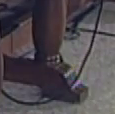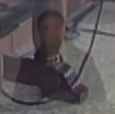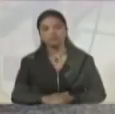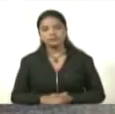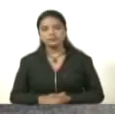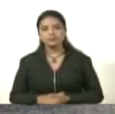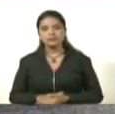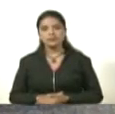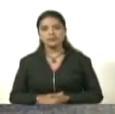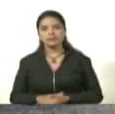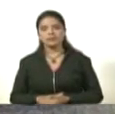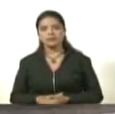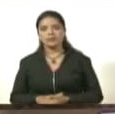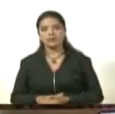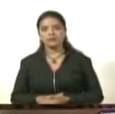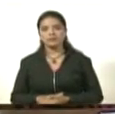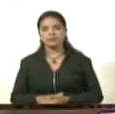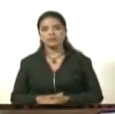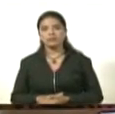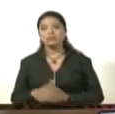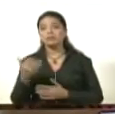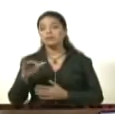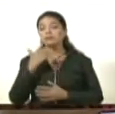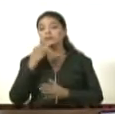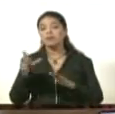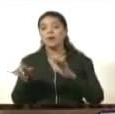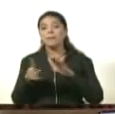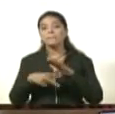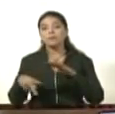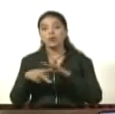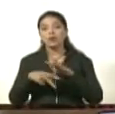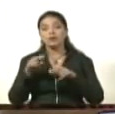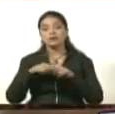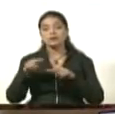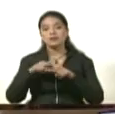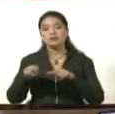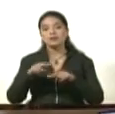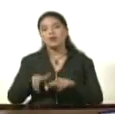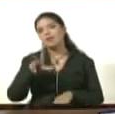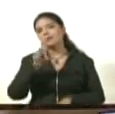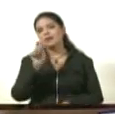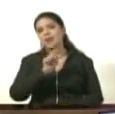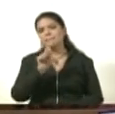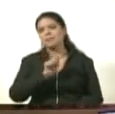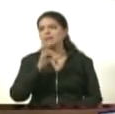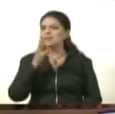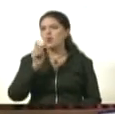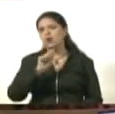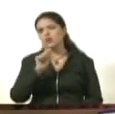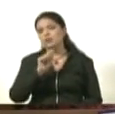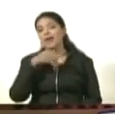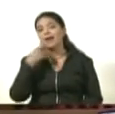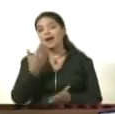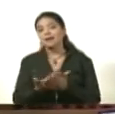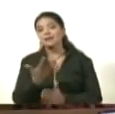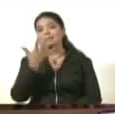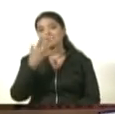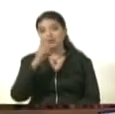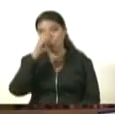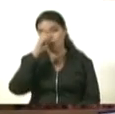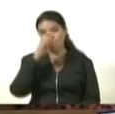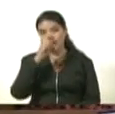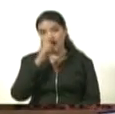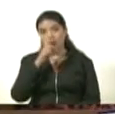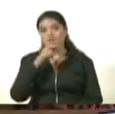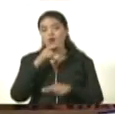haber dado cuenta, se encuentra un preescolar de niños de 3 meses, 4 meses a 5 años de edad, quienes son